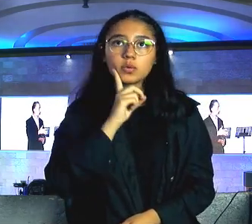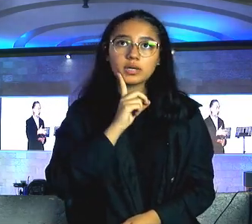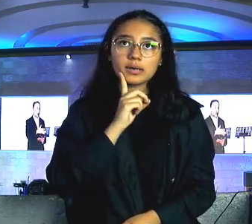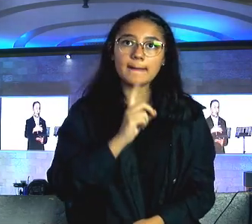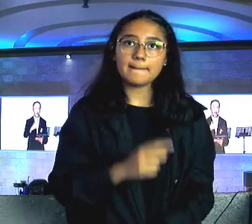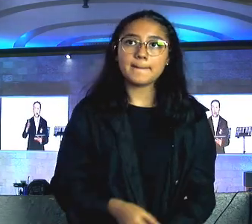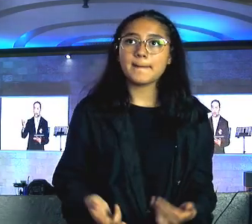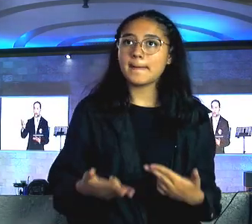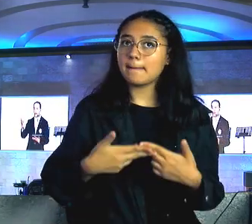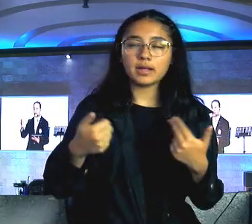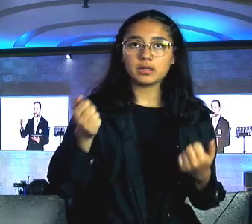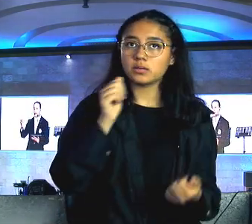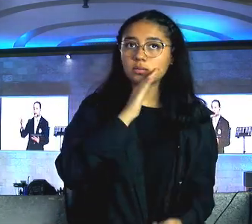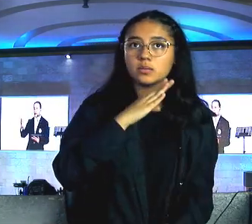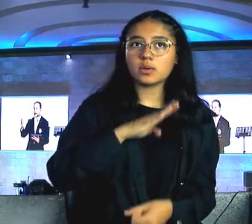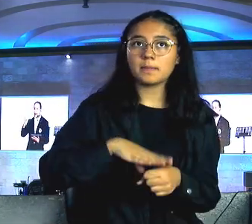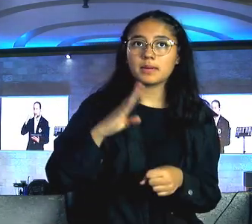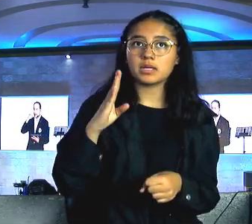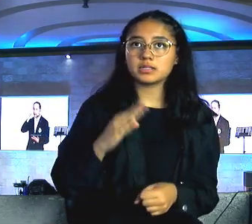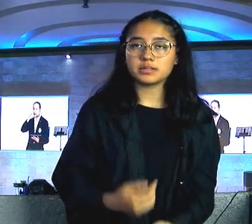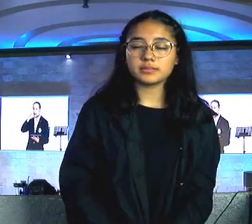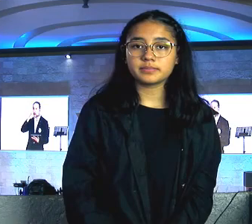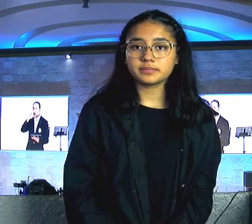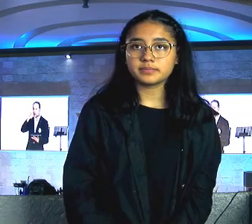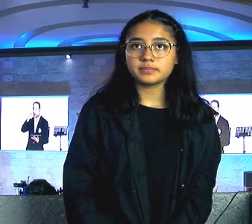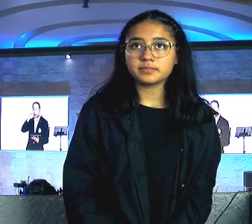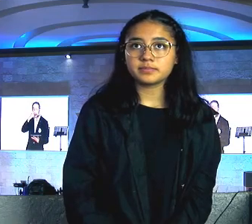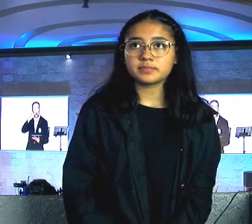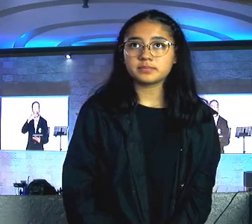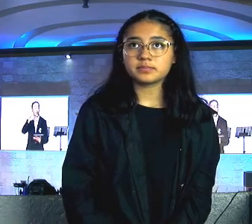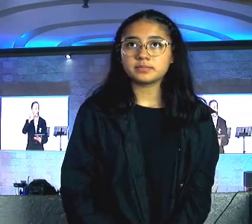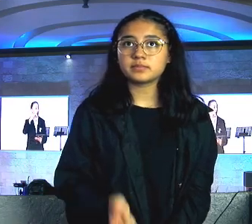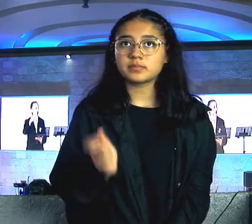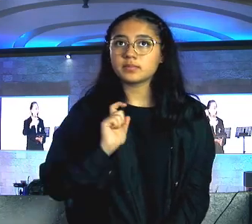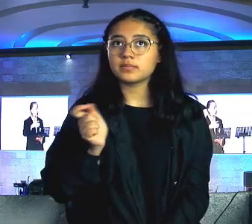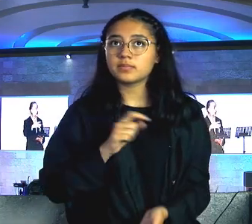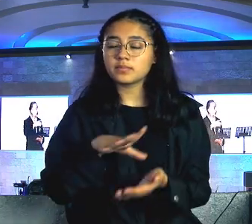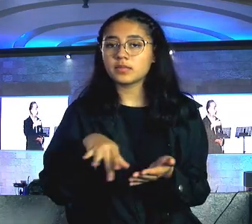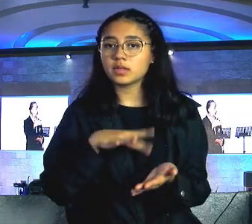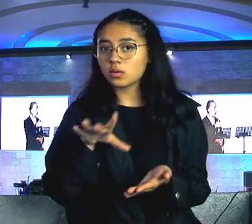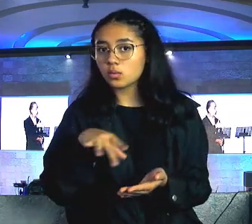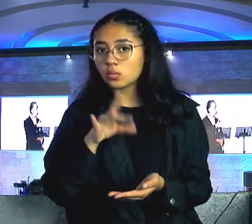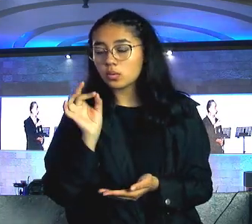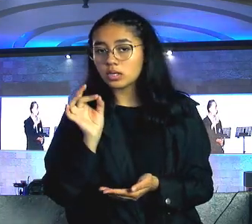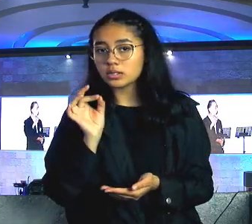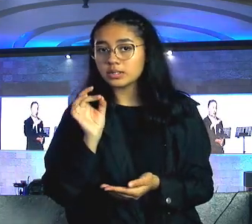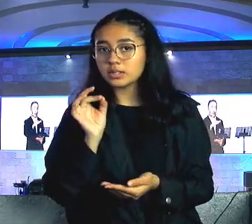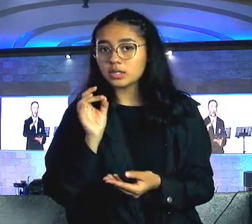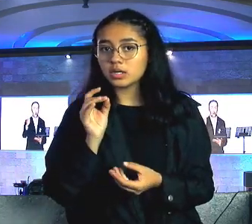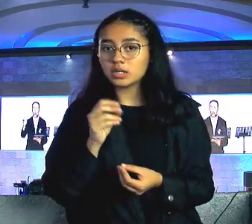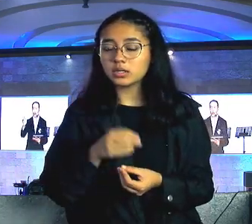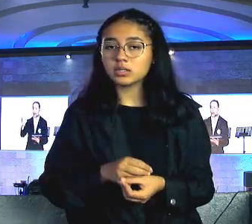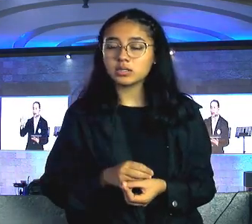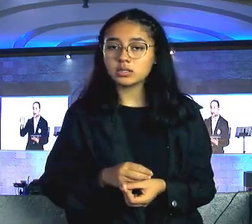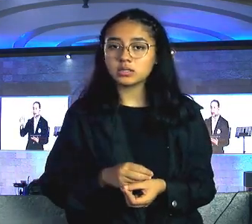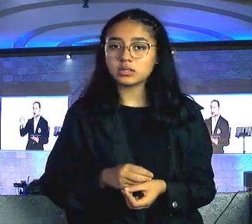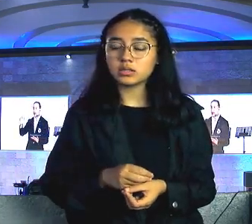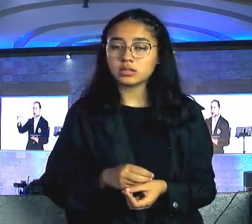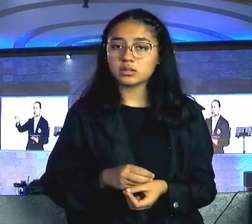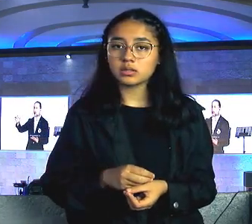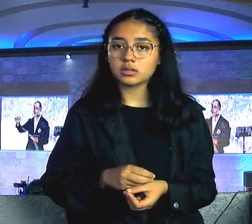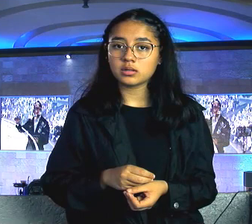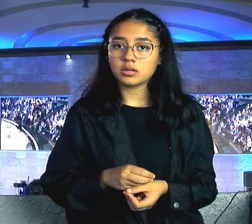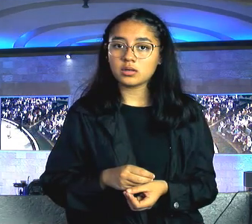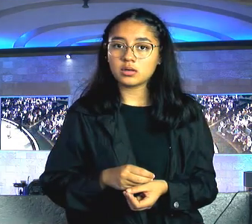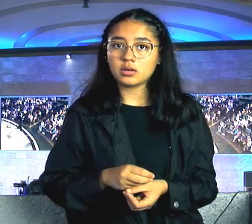No hay más. Y si se encuentran, como desgraciadamente ahorita en México todos los días ocurre,